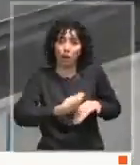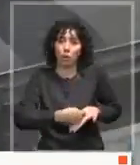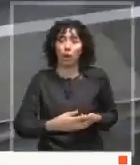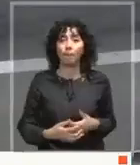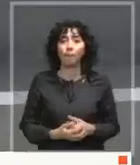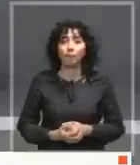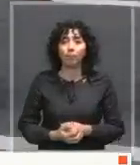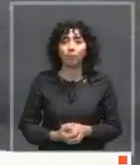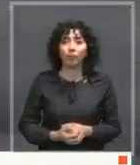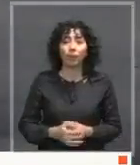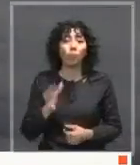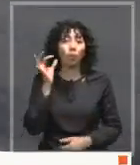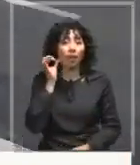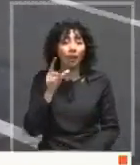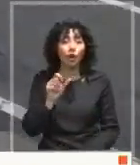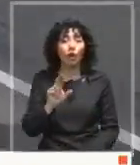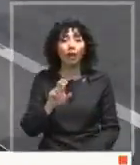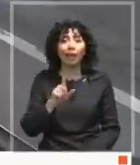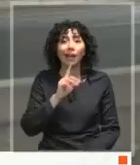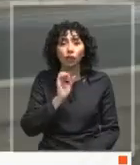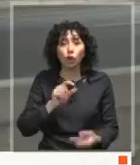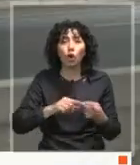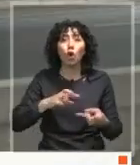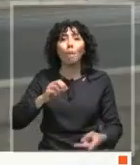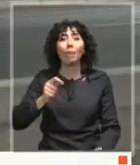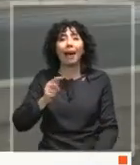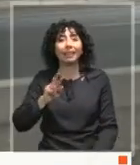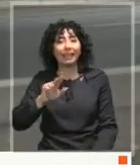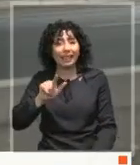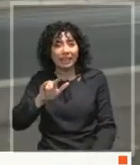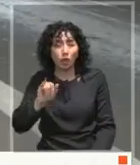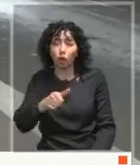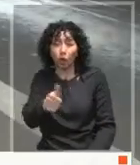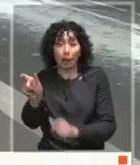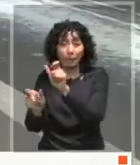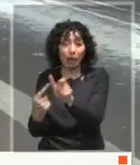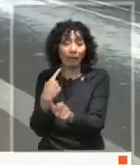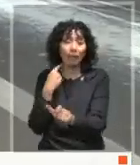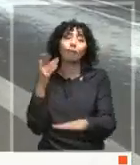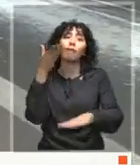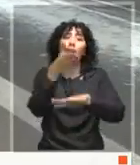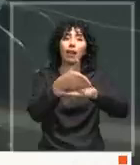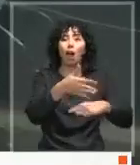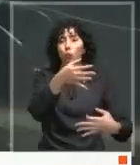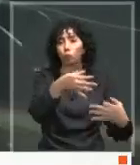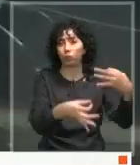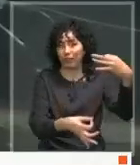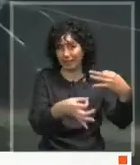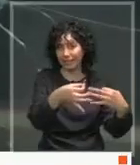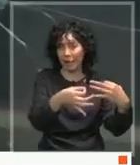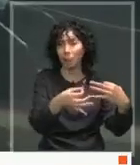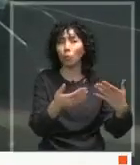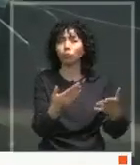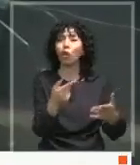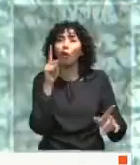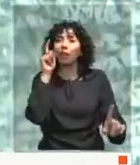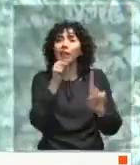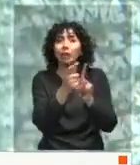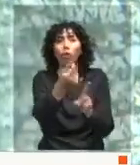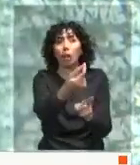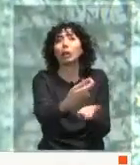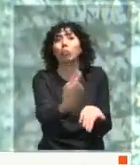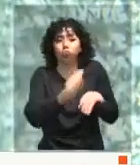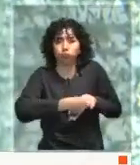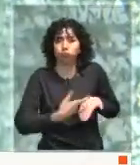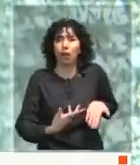lado, Loreto y Patricio, junto al resto de afectados, acudirán a la justicia con la finalidad de ser compensados. Llaman al resto